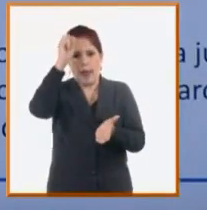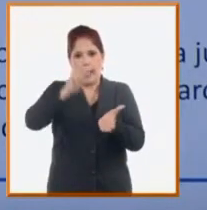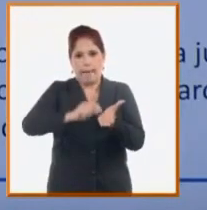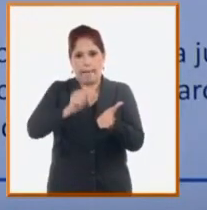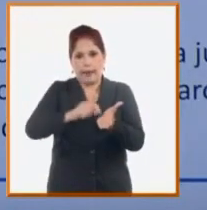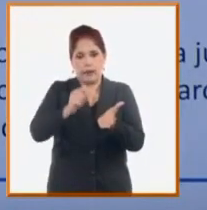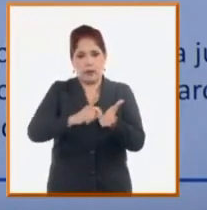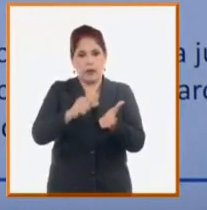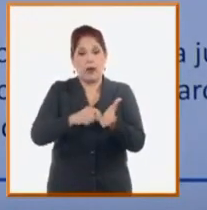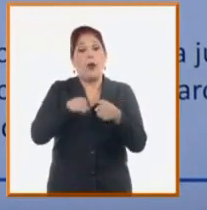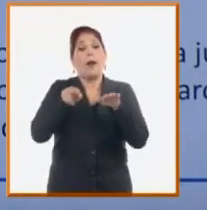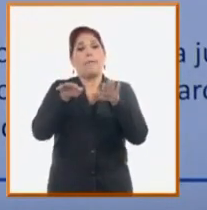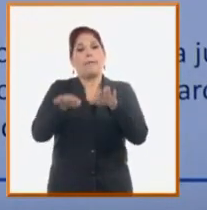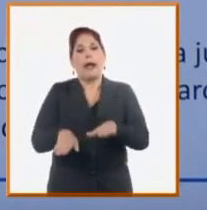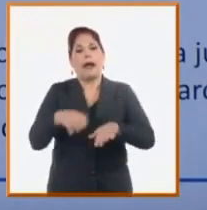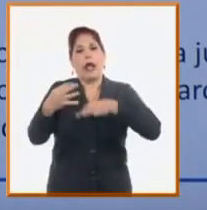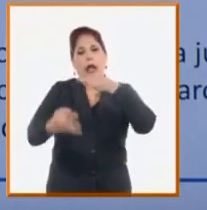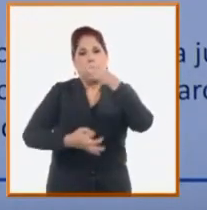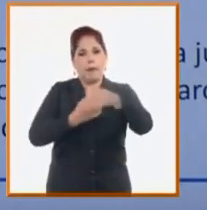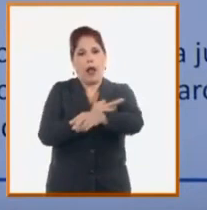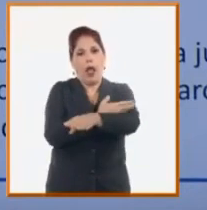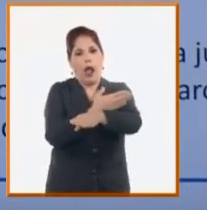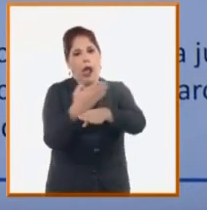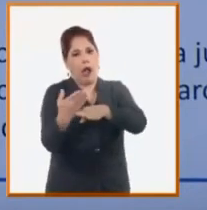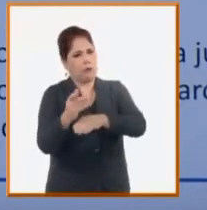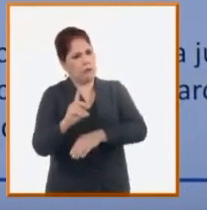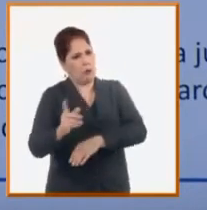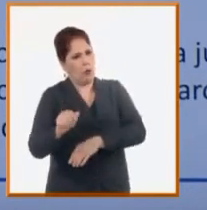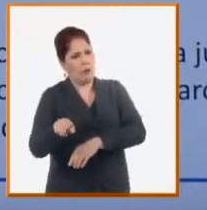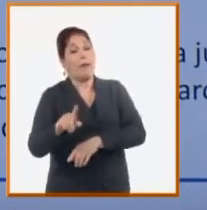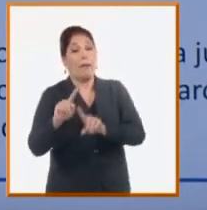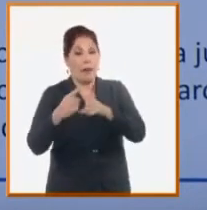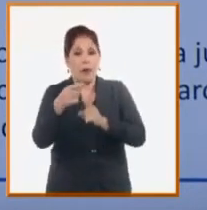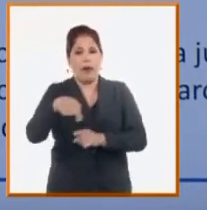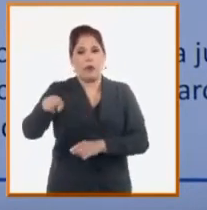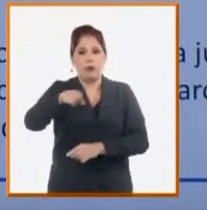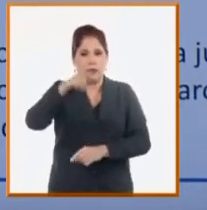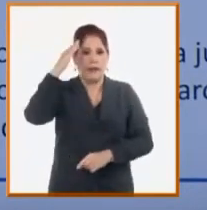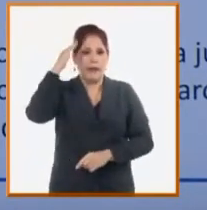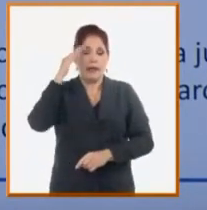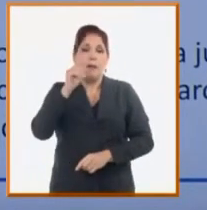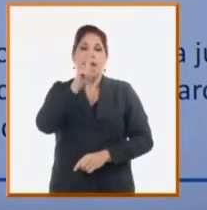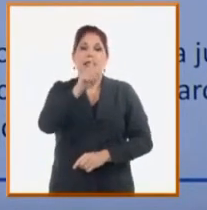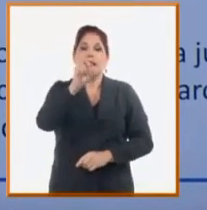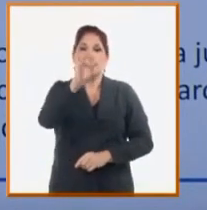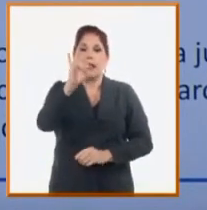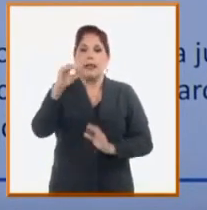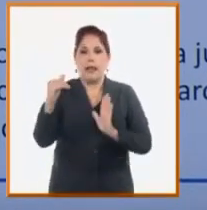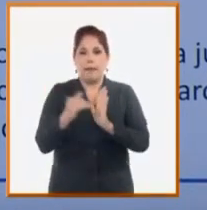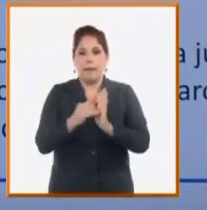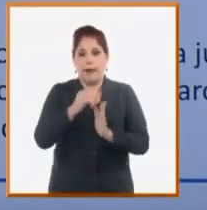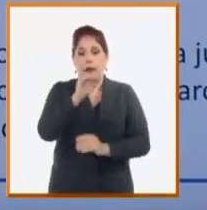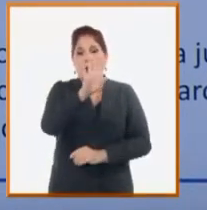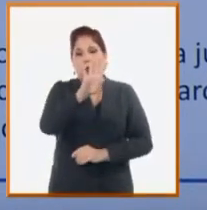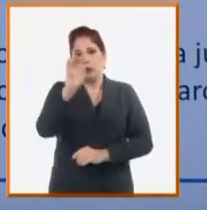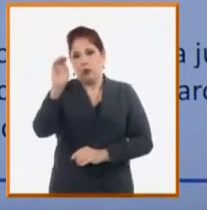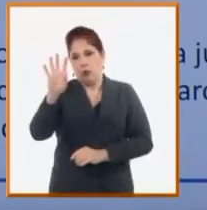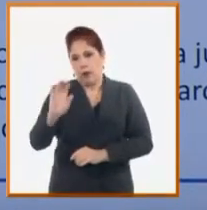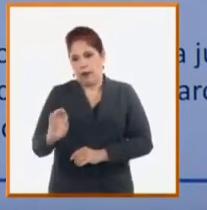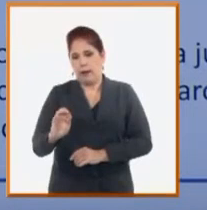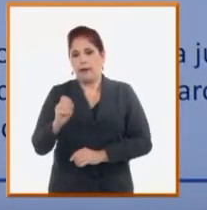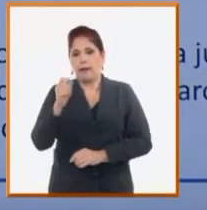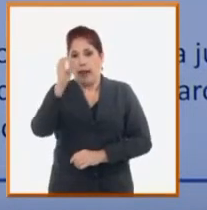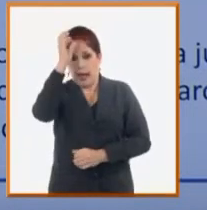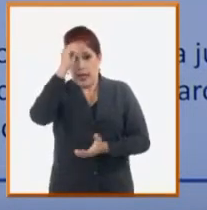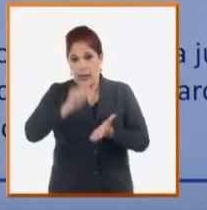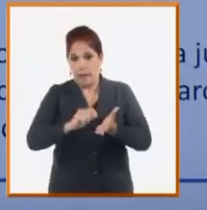No me voy a detener en aras del tiempo, pero para que se evalúe, por ejemplo, se hicieron 7.440 inspecciones de precios en